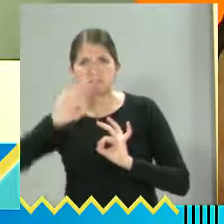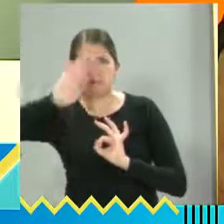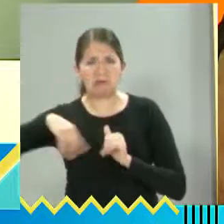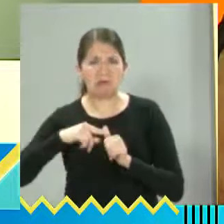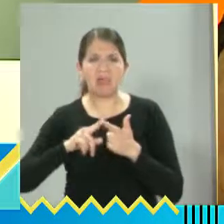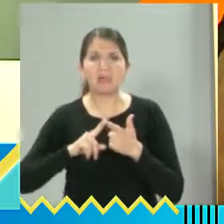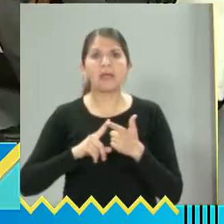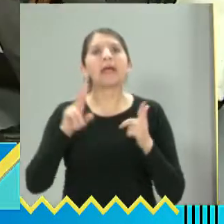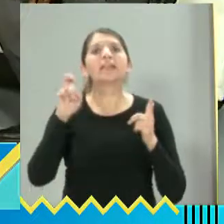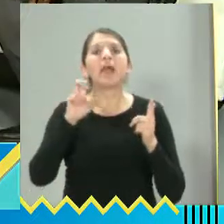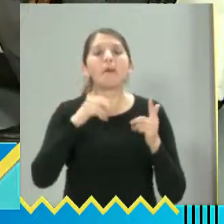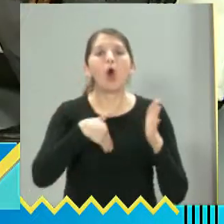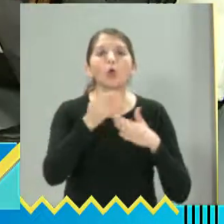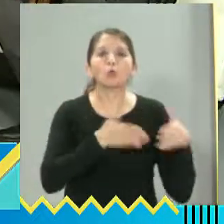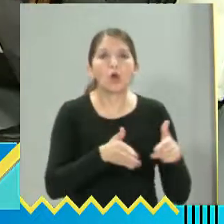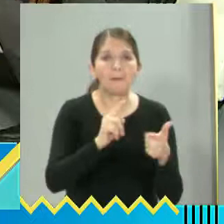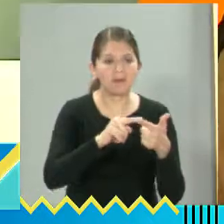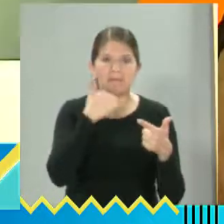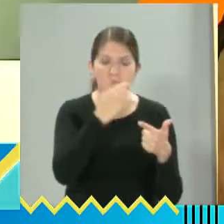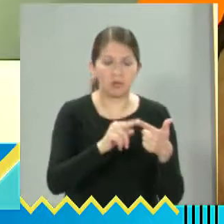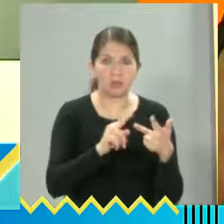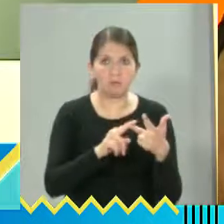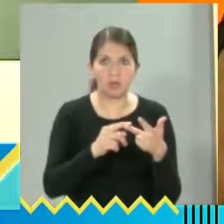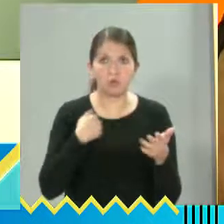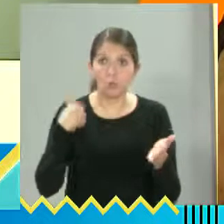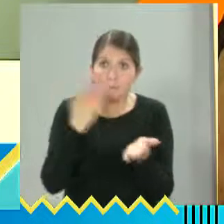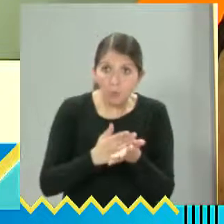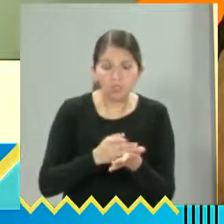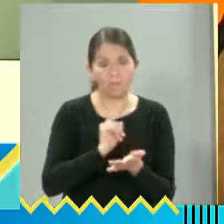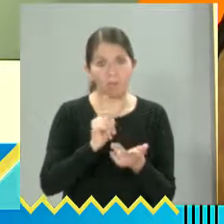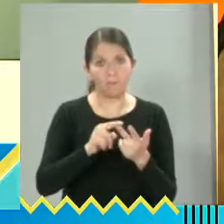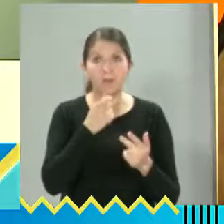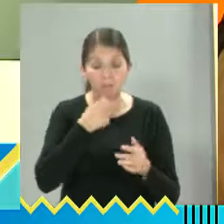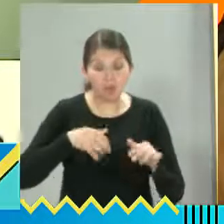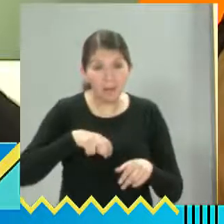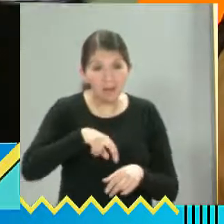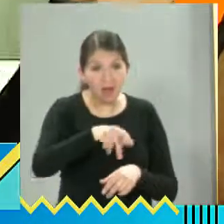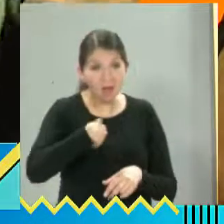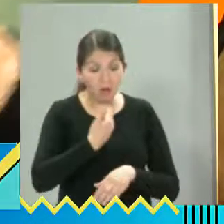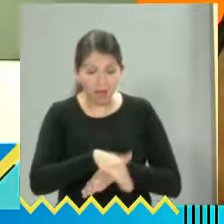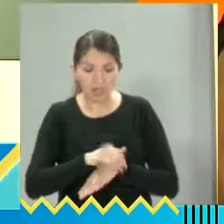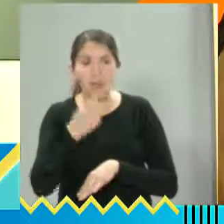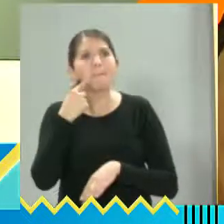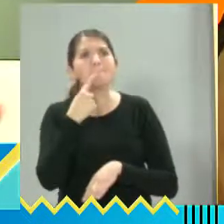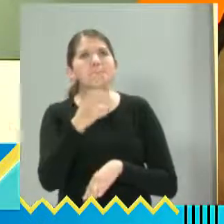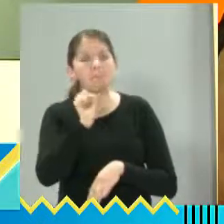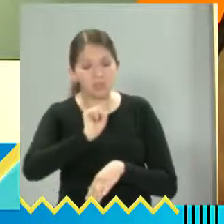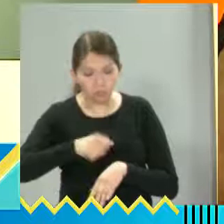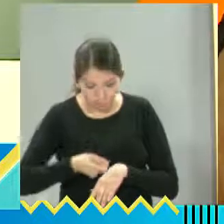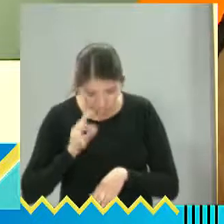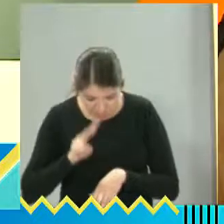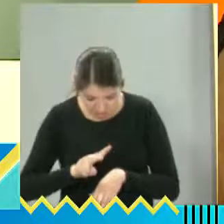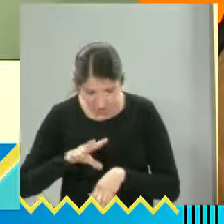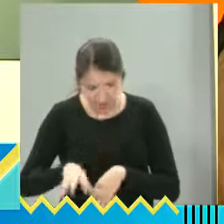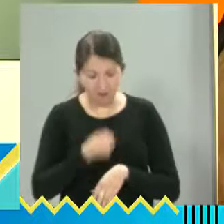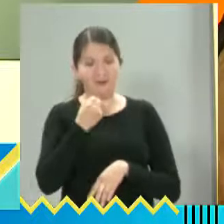ejemplo, cuando, no sé, vamos por la calle y nos encontramos 1.000 pesos. ¡Ay, bárbaro! Me encontré 1.000 pesos, voy, me lo gasto en el supermercado, le compro cosas a los chicos,